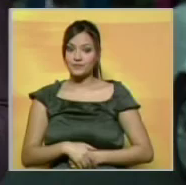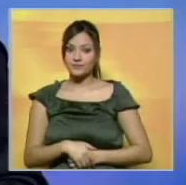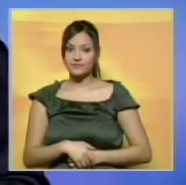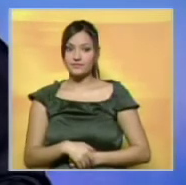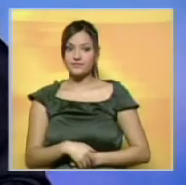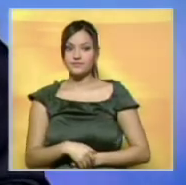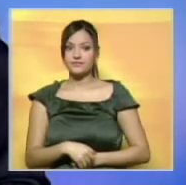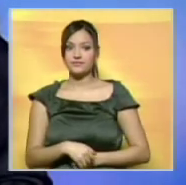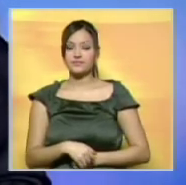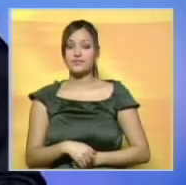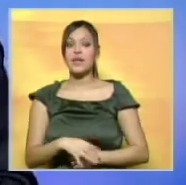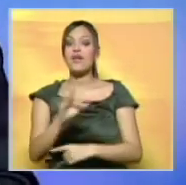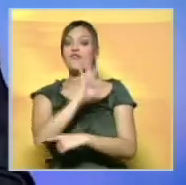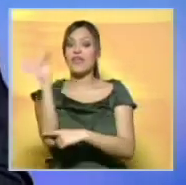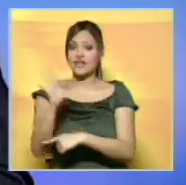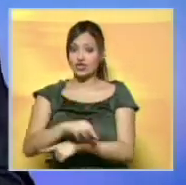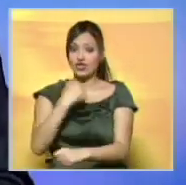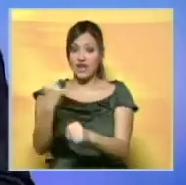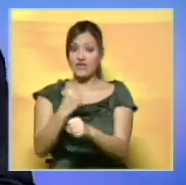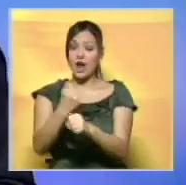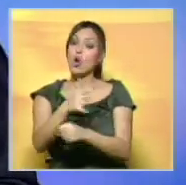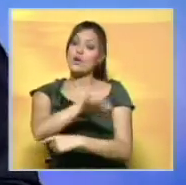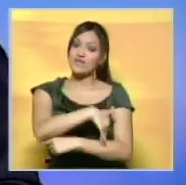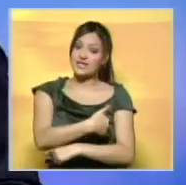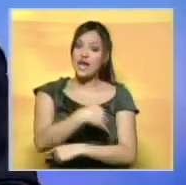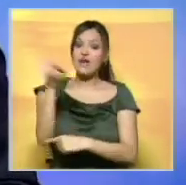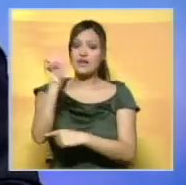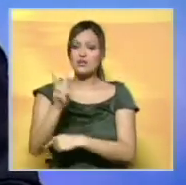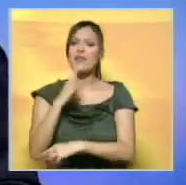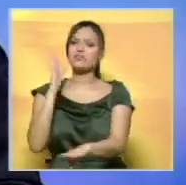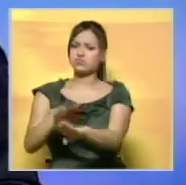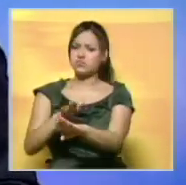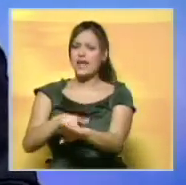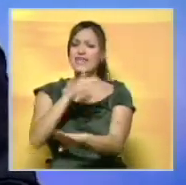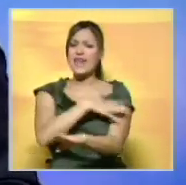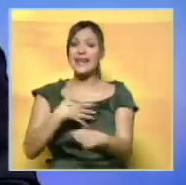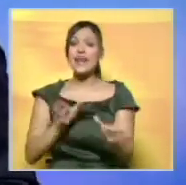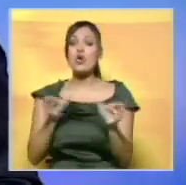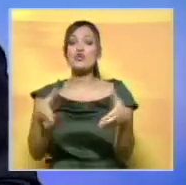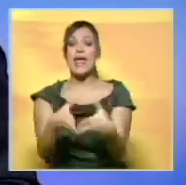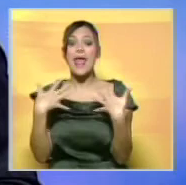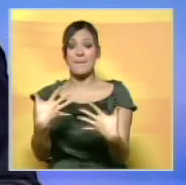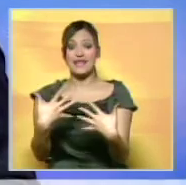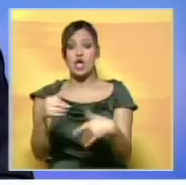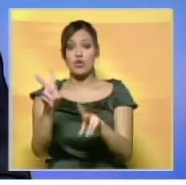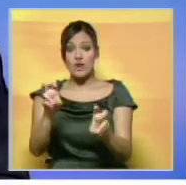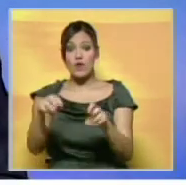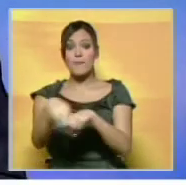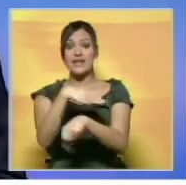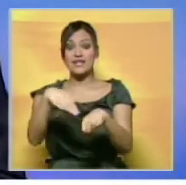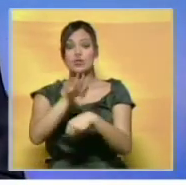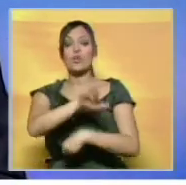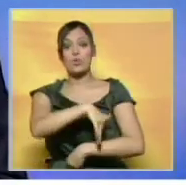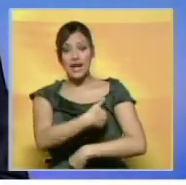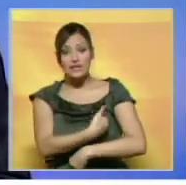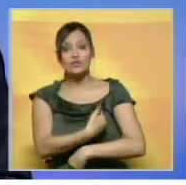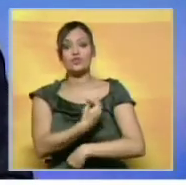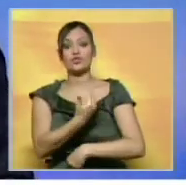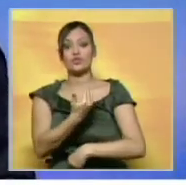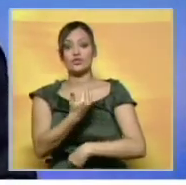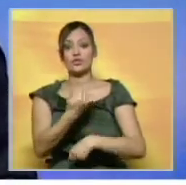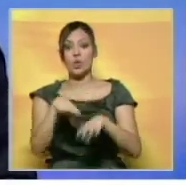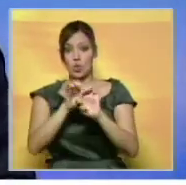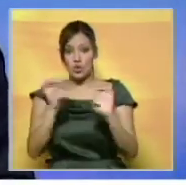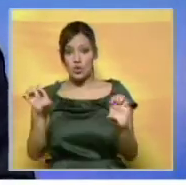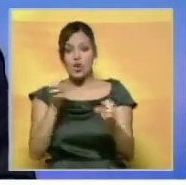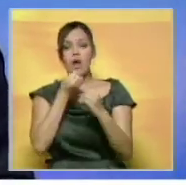Venevisión. La Federación de Trabajadores Universitarios de Venezuela solicita una reunión urgente con el nuevo ministro de Educación Universitaria, Ricardo